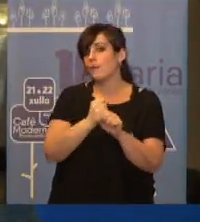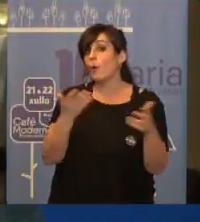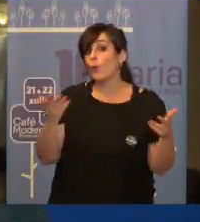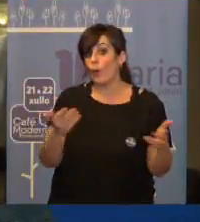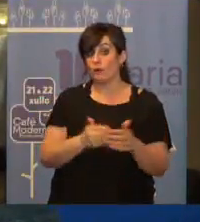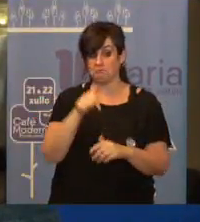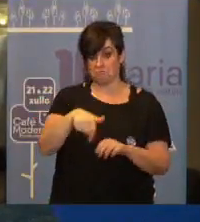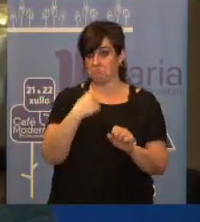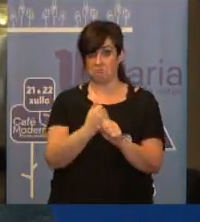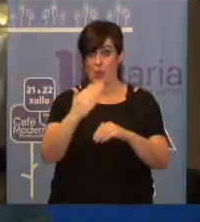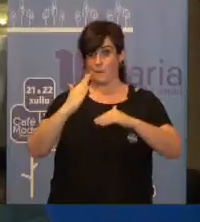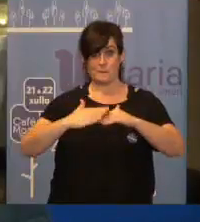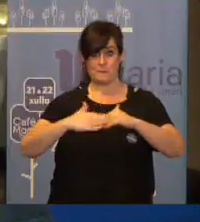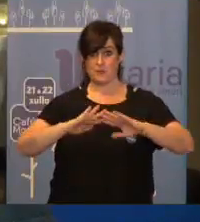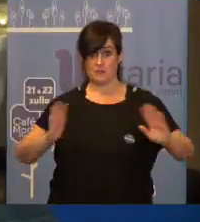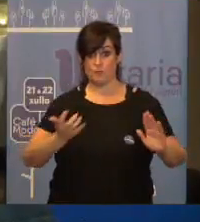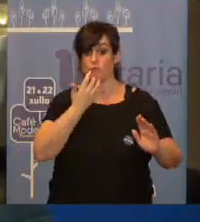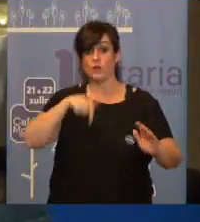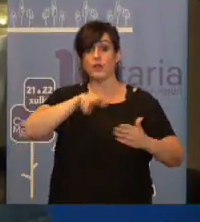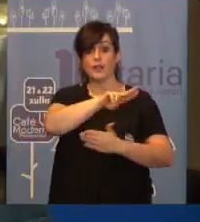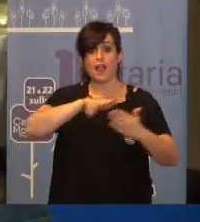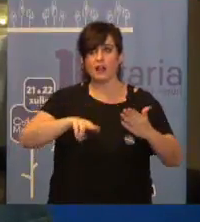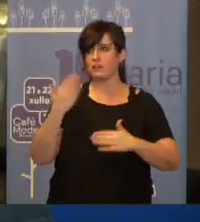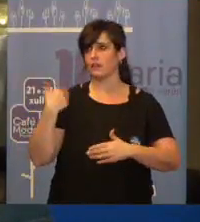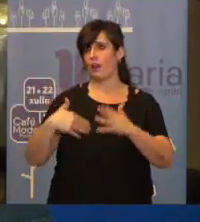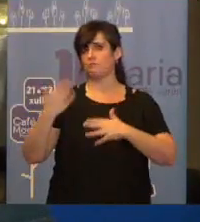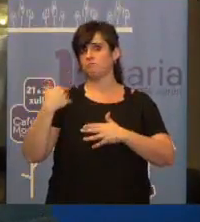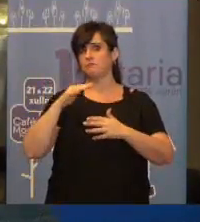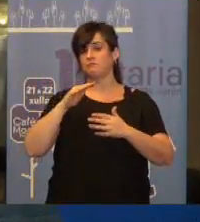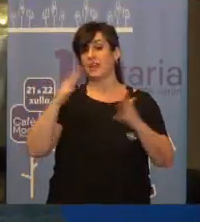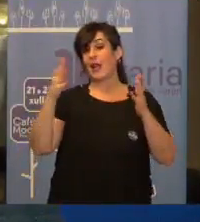de mínimos tamén. En Galicia, desde a transición,